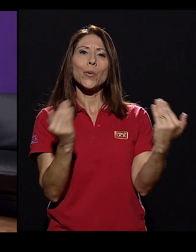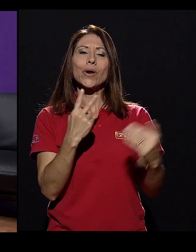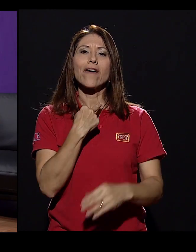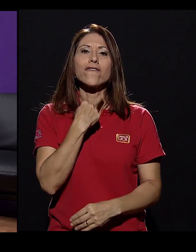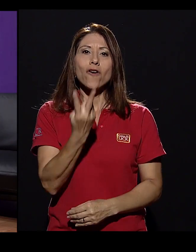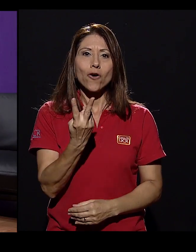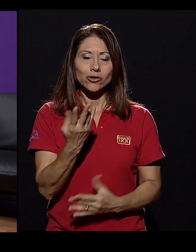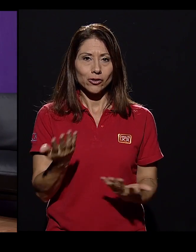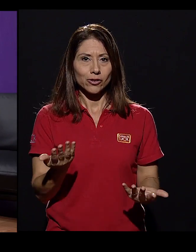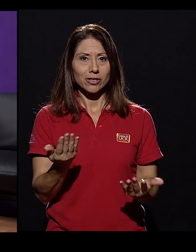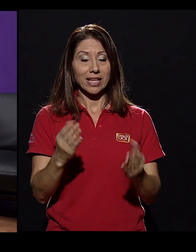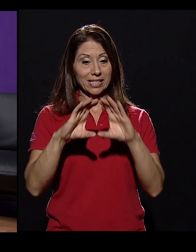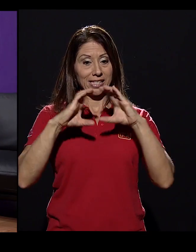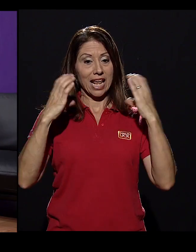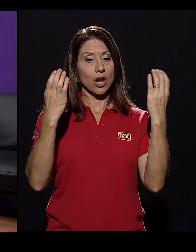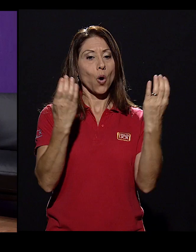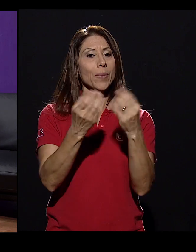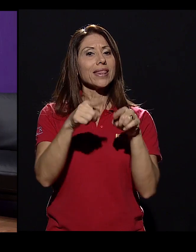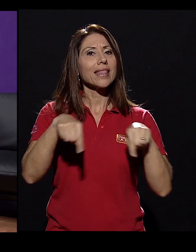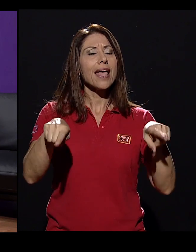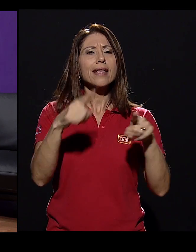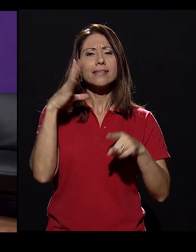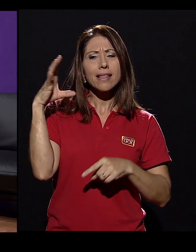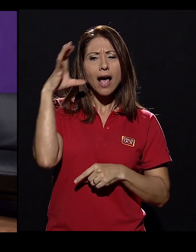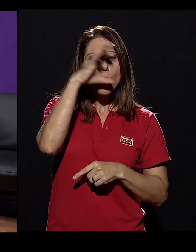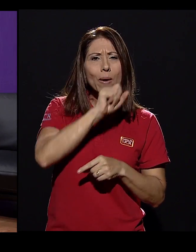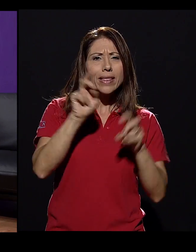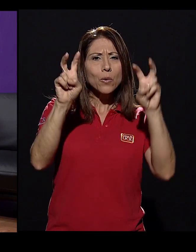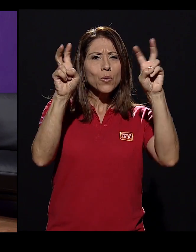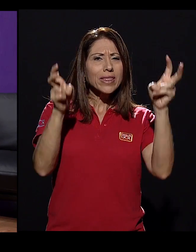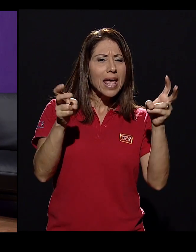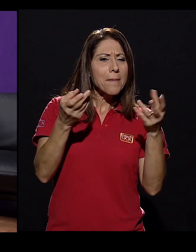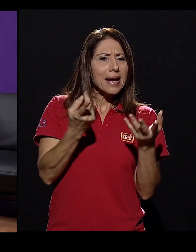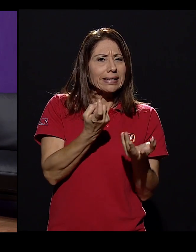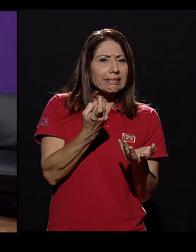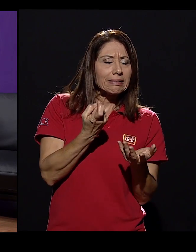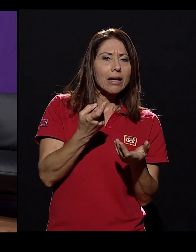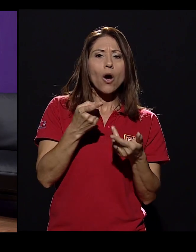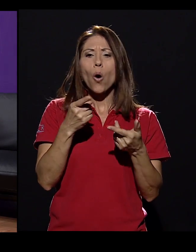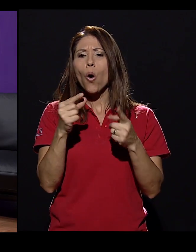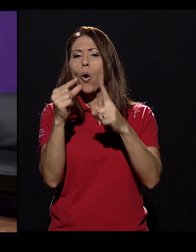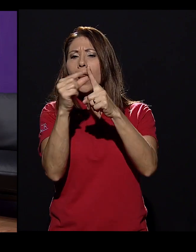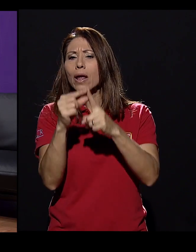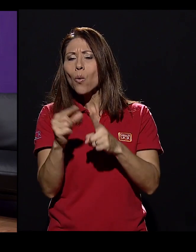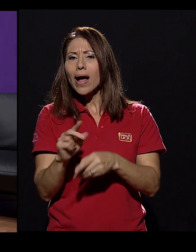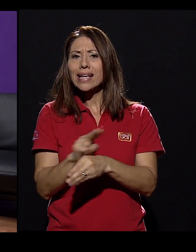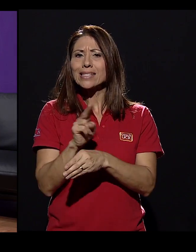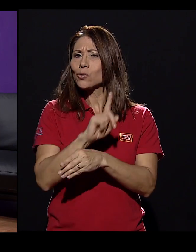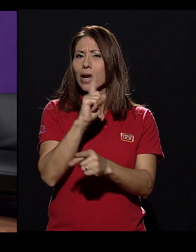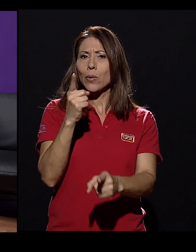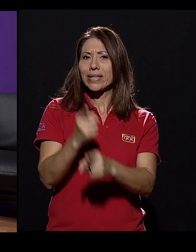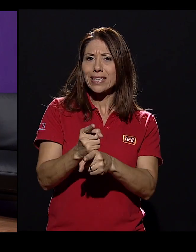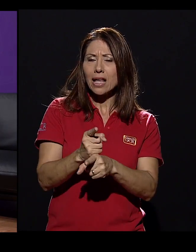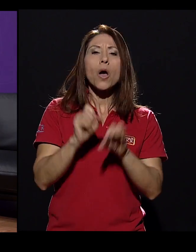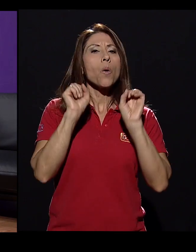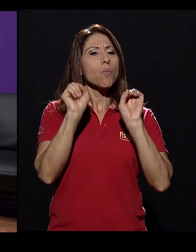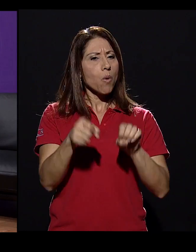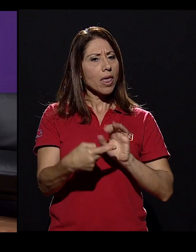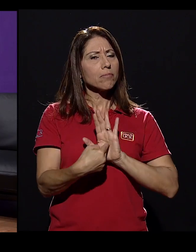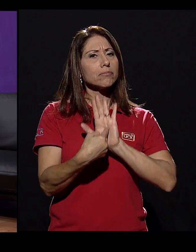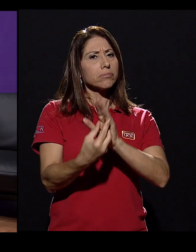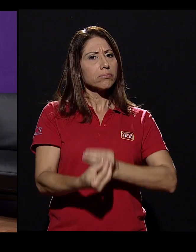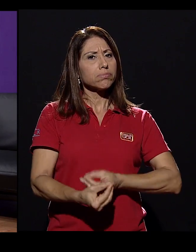el comité puede, digamos, encuentra que hay vacíos en el tema, que hay un lenguaje inadecuado y demás, también puede hacer ver el